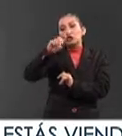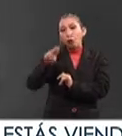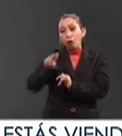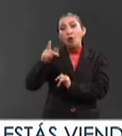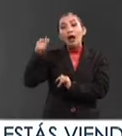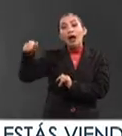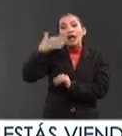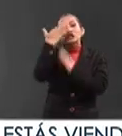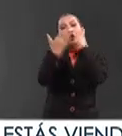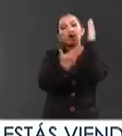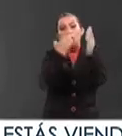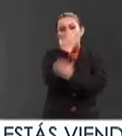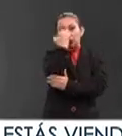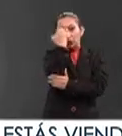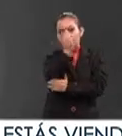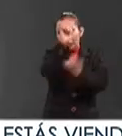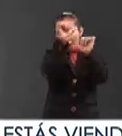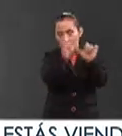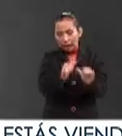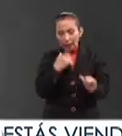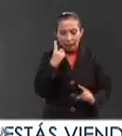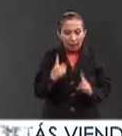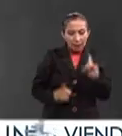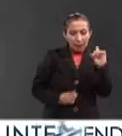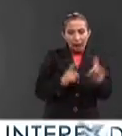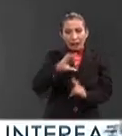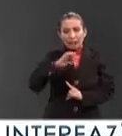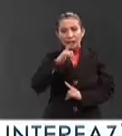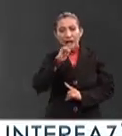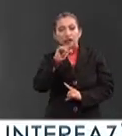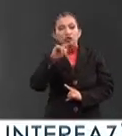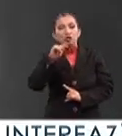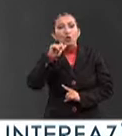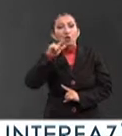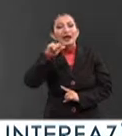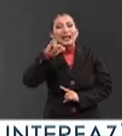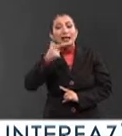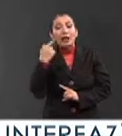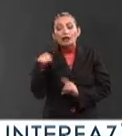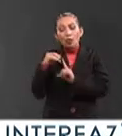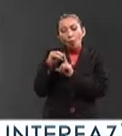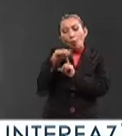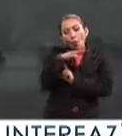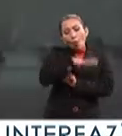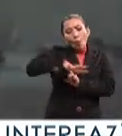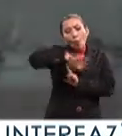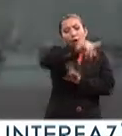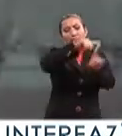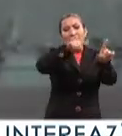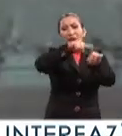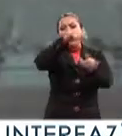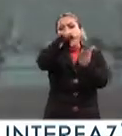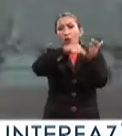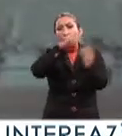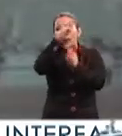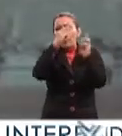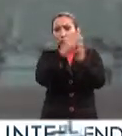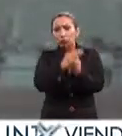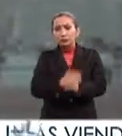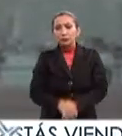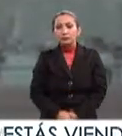sus estudios en la Escuela de Arte Dramático Charles Dullin, y su influencia llegó a diferentes partes del